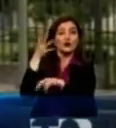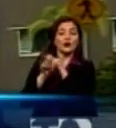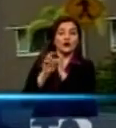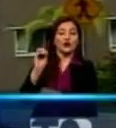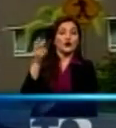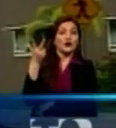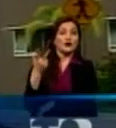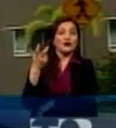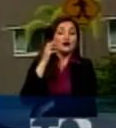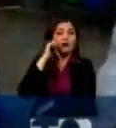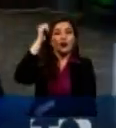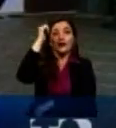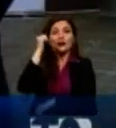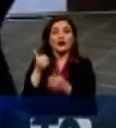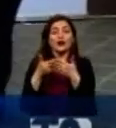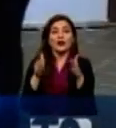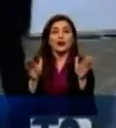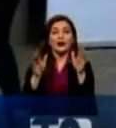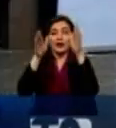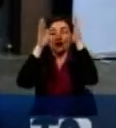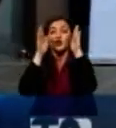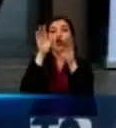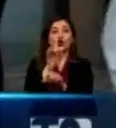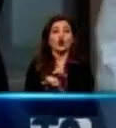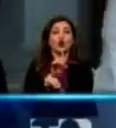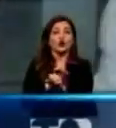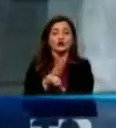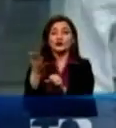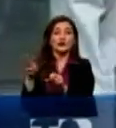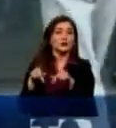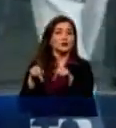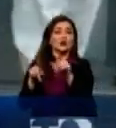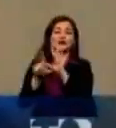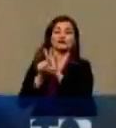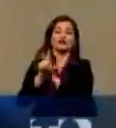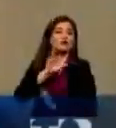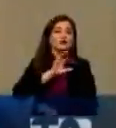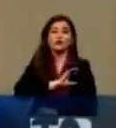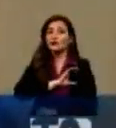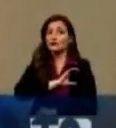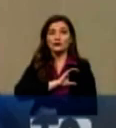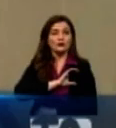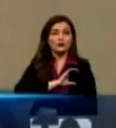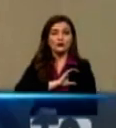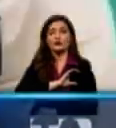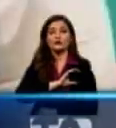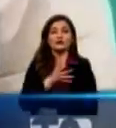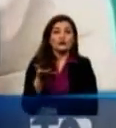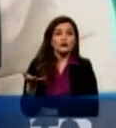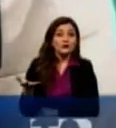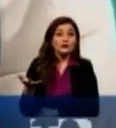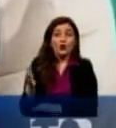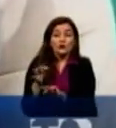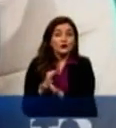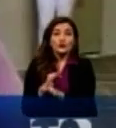en 2013 y que ayer aperturó el área de consulta externa, aún no cuenta con los permisos municipales de construcción y por ende tampoco los